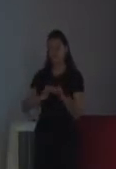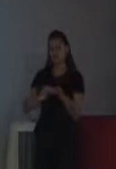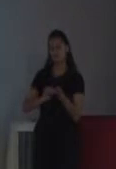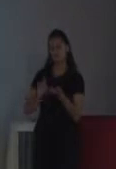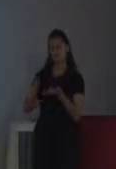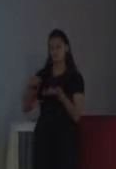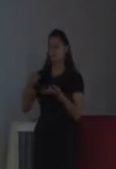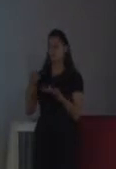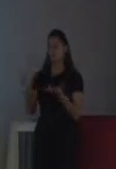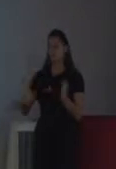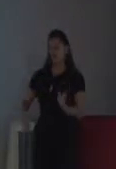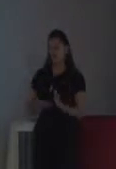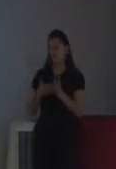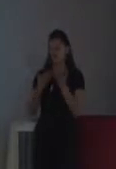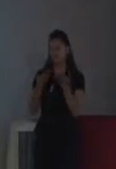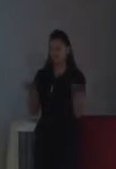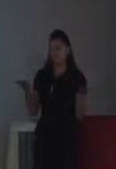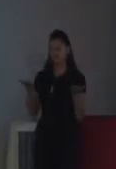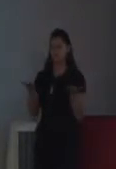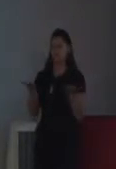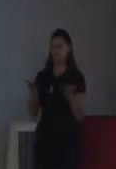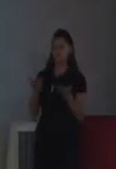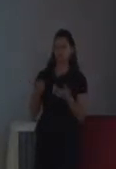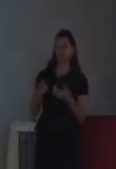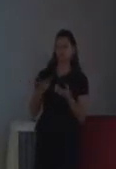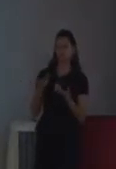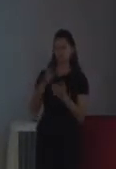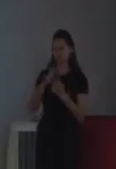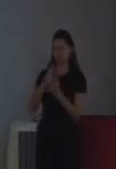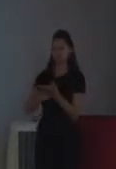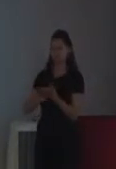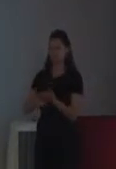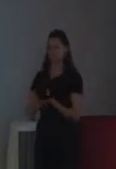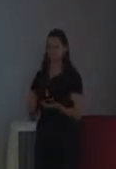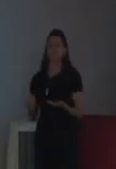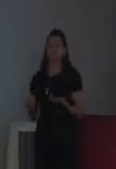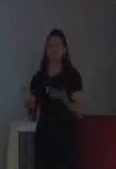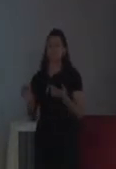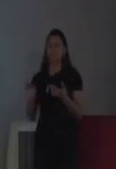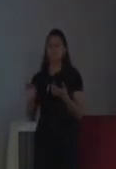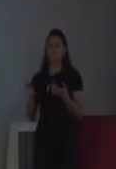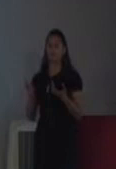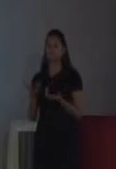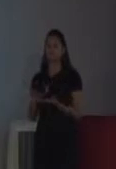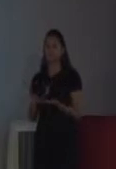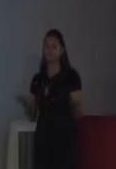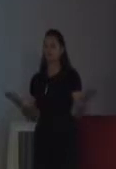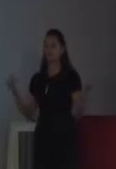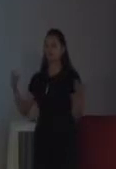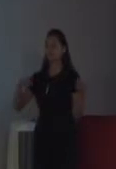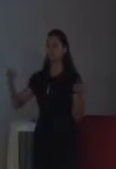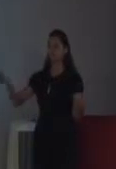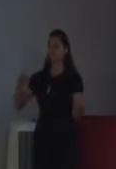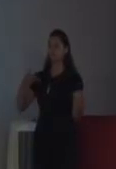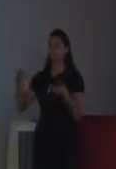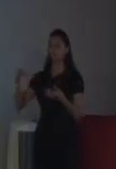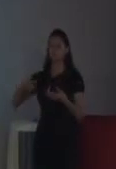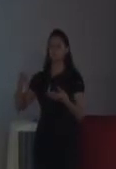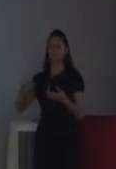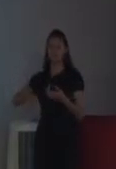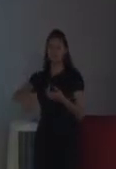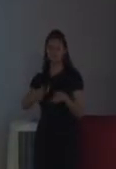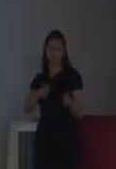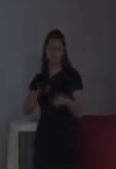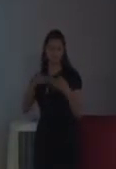las denuncias o en su defecto, ¿sí?, a cada una de las solicitudes de